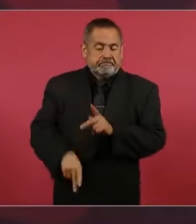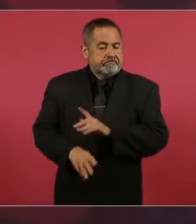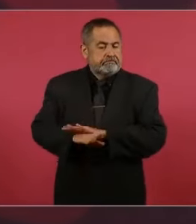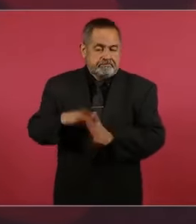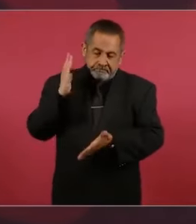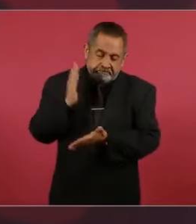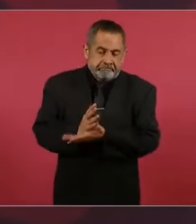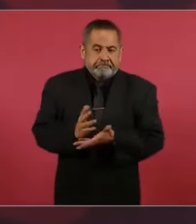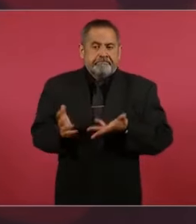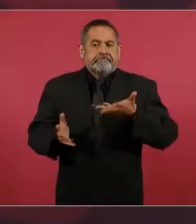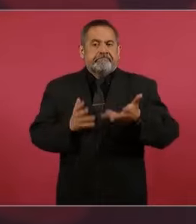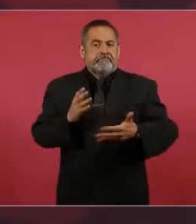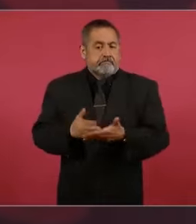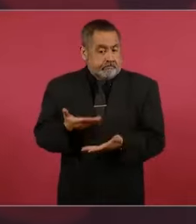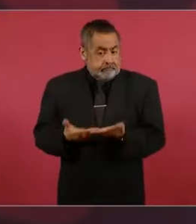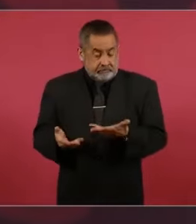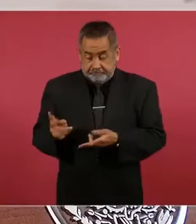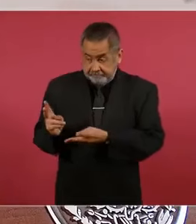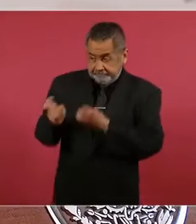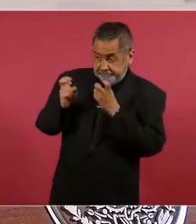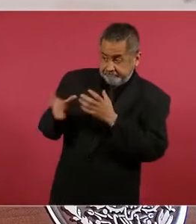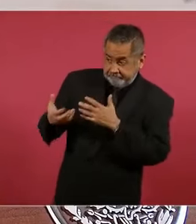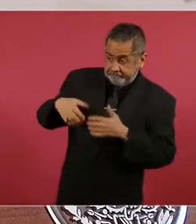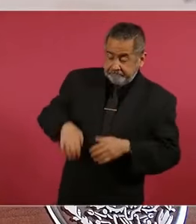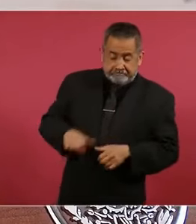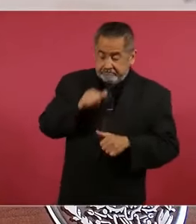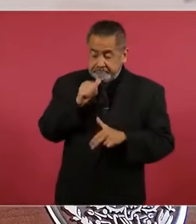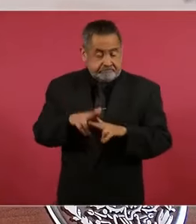robaban mucho,